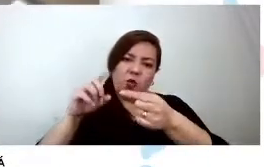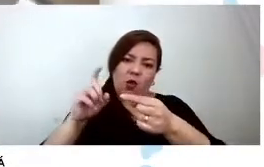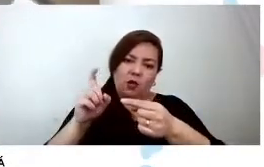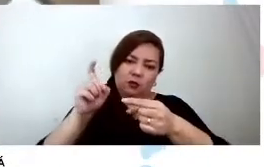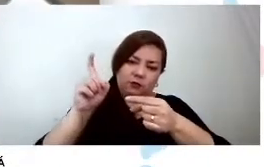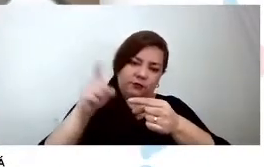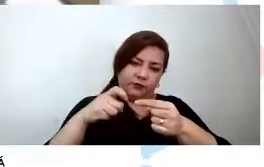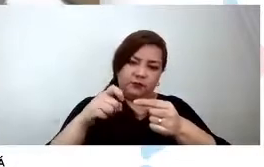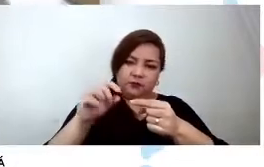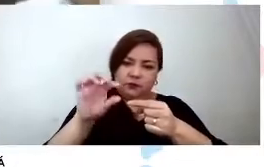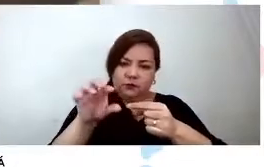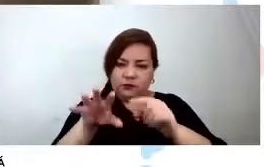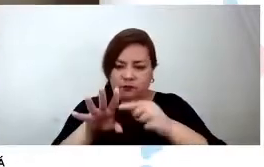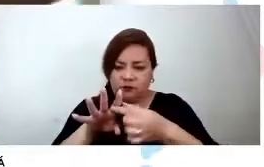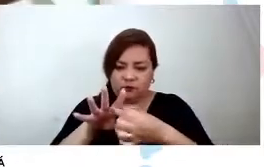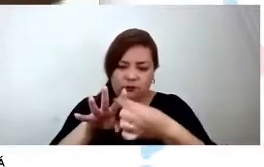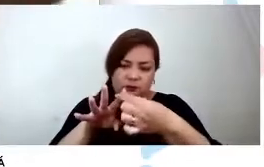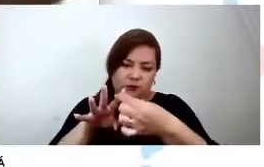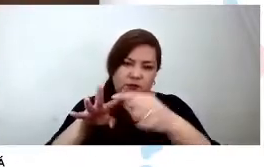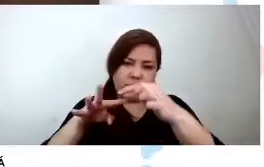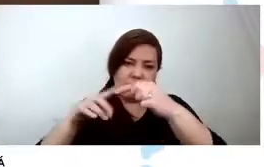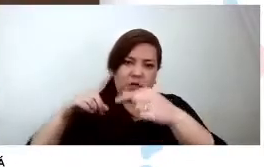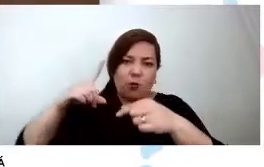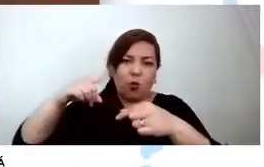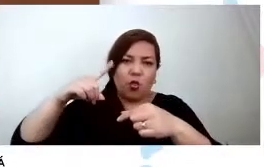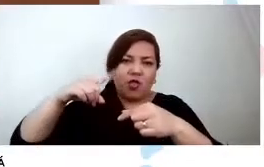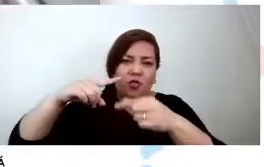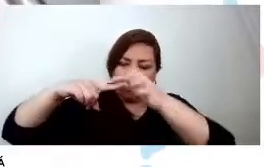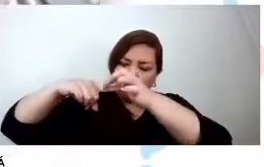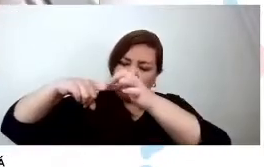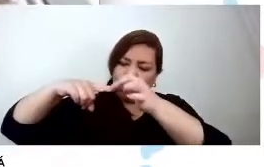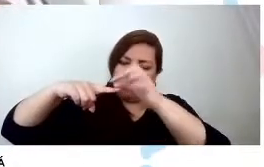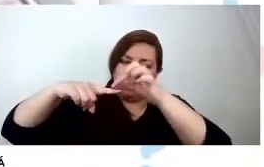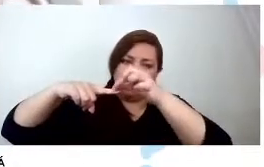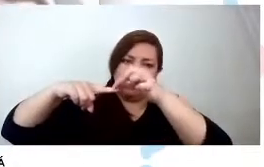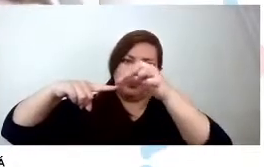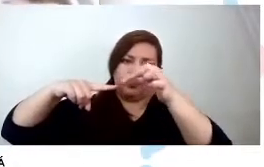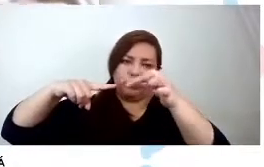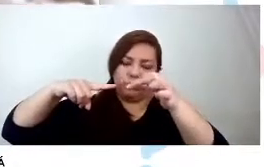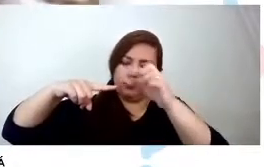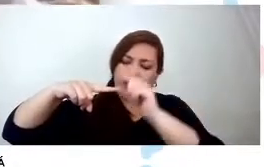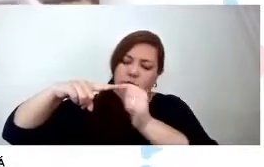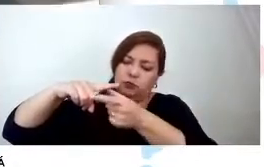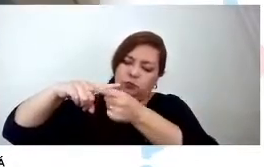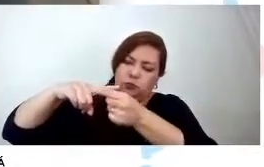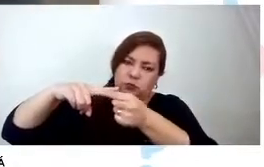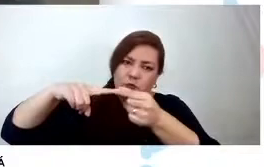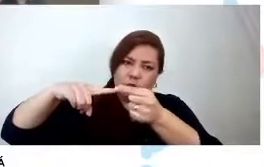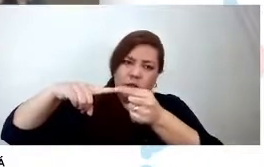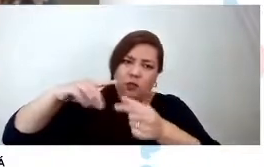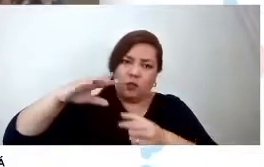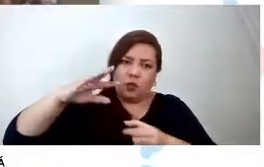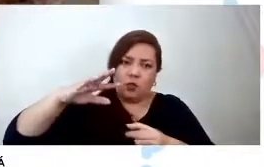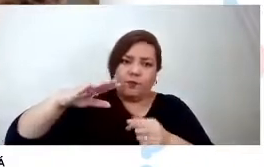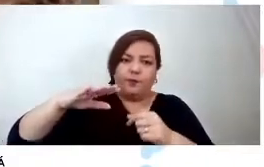ahí que tiene su sección de la uña, para que lo podamos